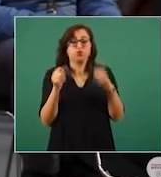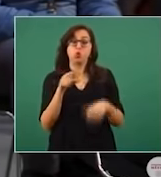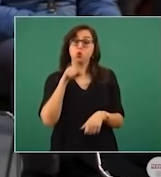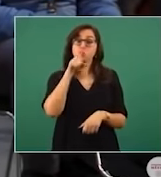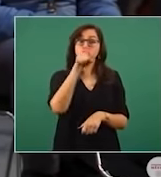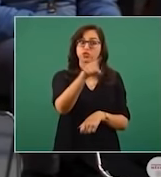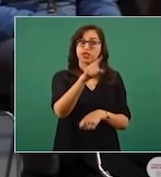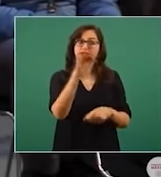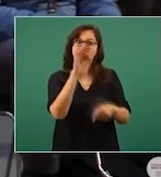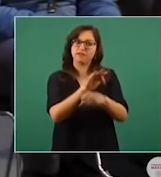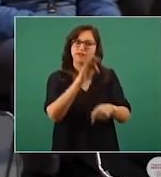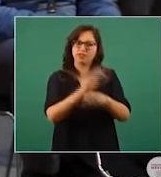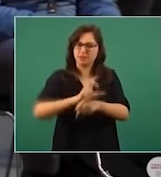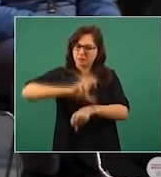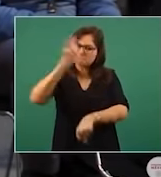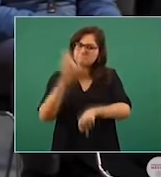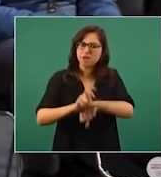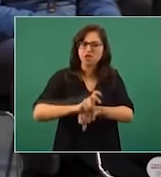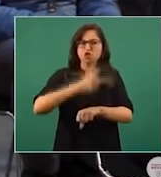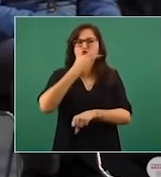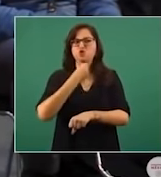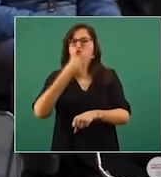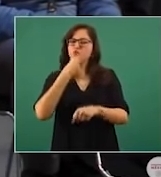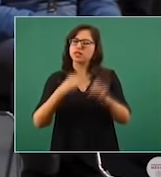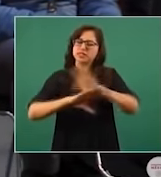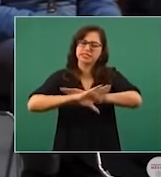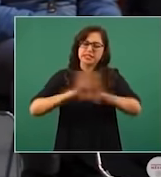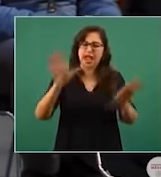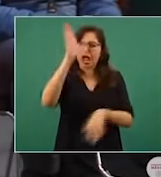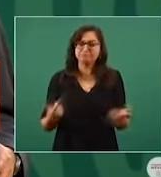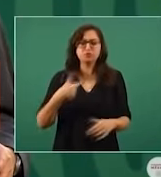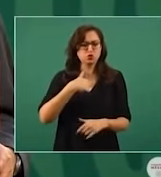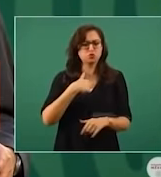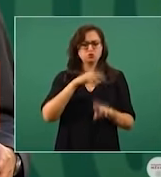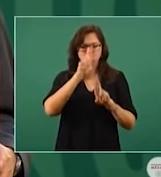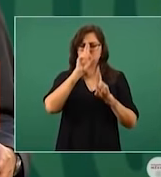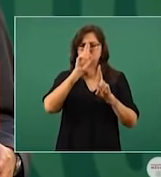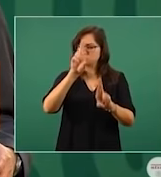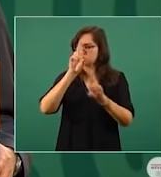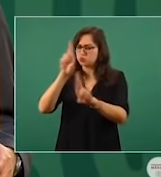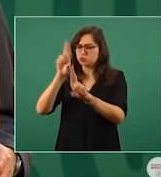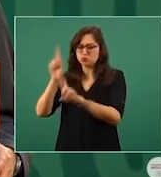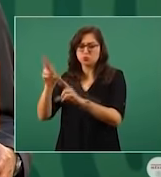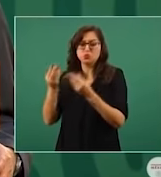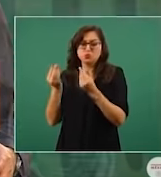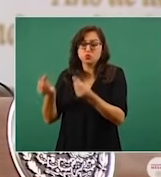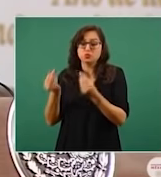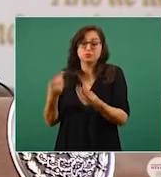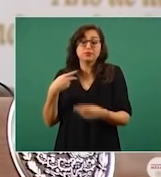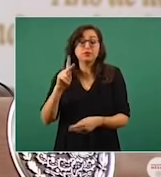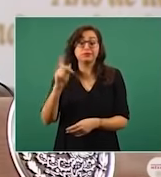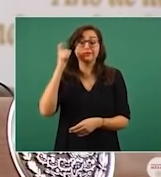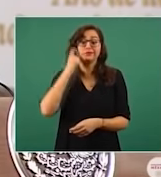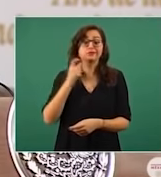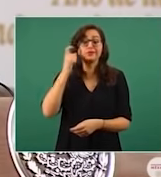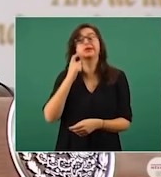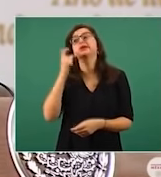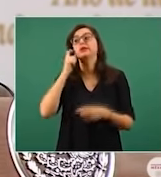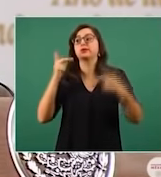Salgado. ¿Qué les dice a estas mujeres que han hecho esta campaña? Pues que respeto mucho, que esto corresponde al pueblo de Guerrero